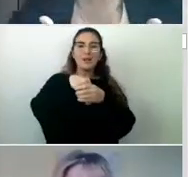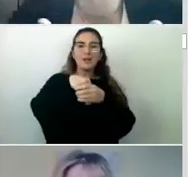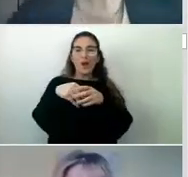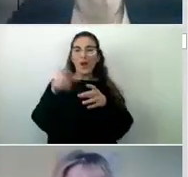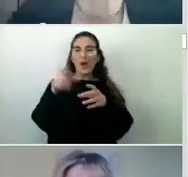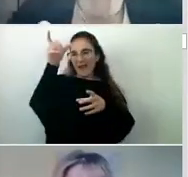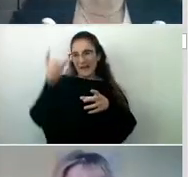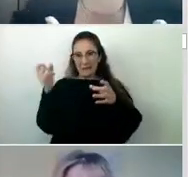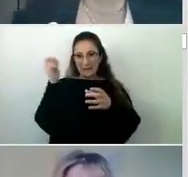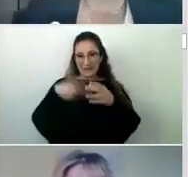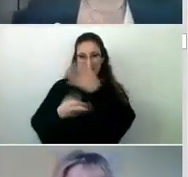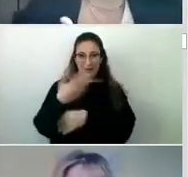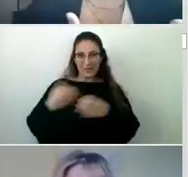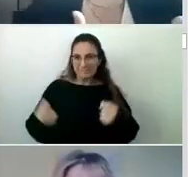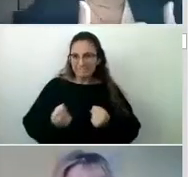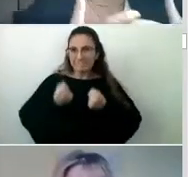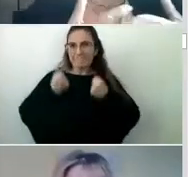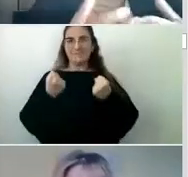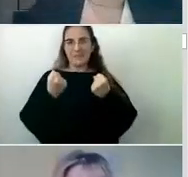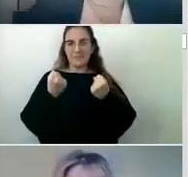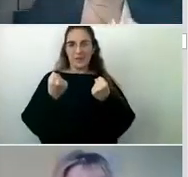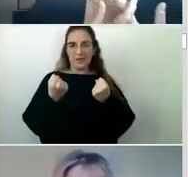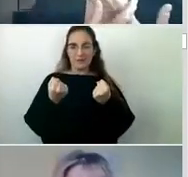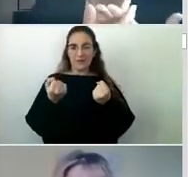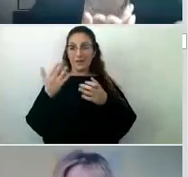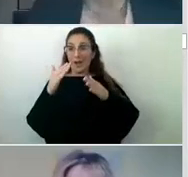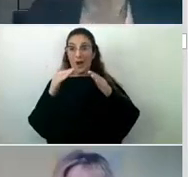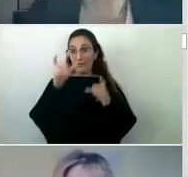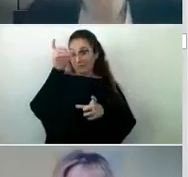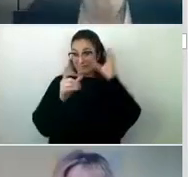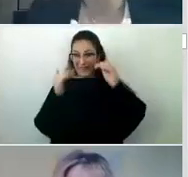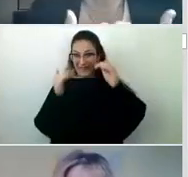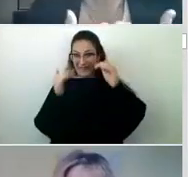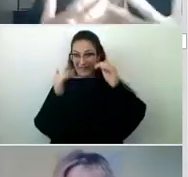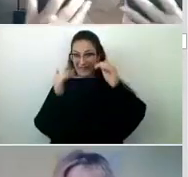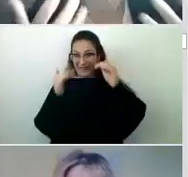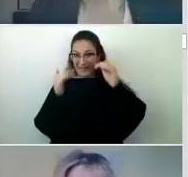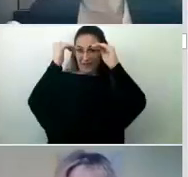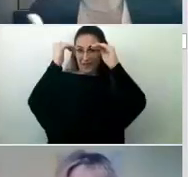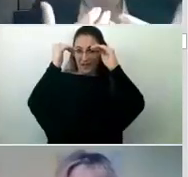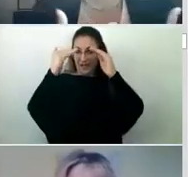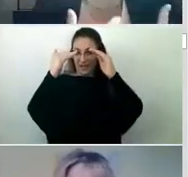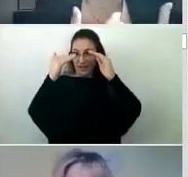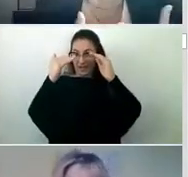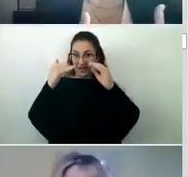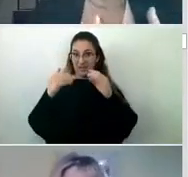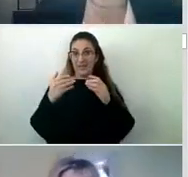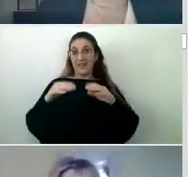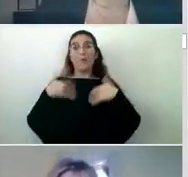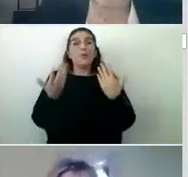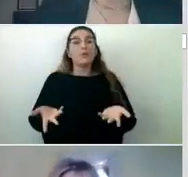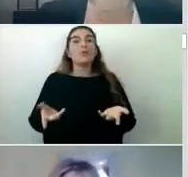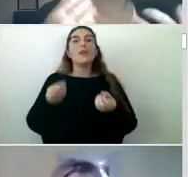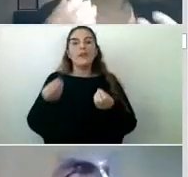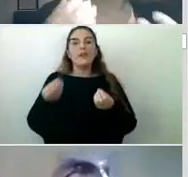las personas con discapacidad en la equiparación de oportunidades desde el enfoque que nos dan los derechos humanos.